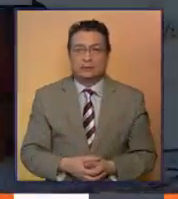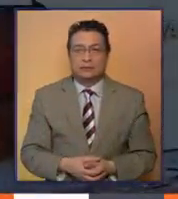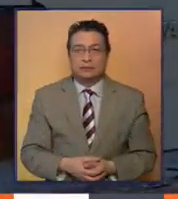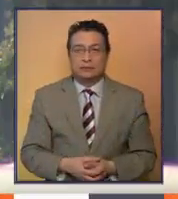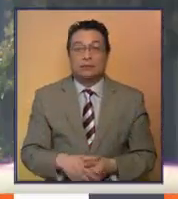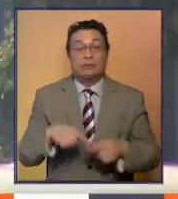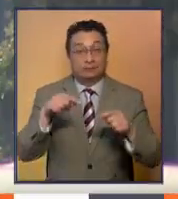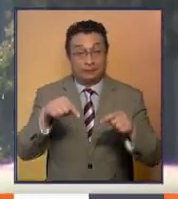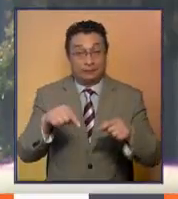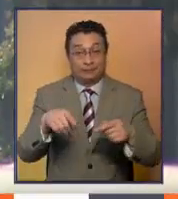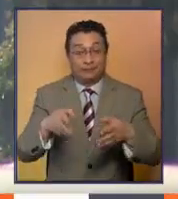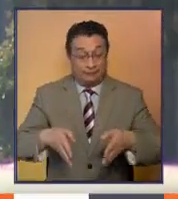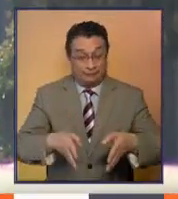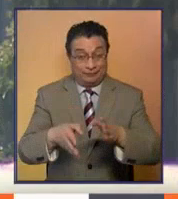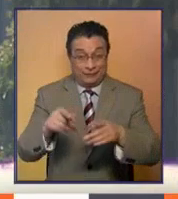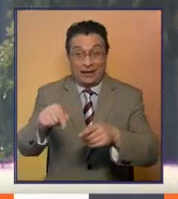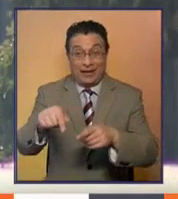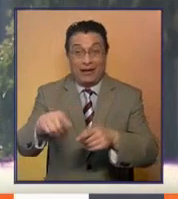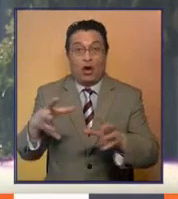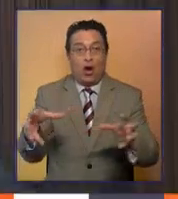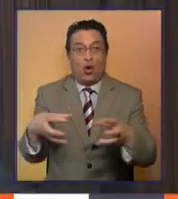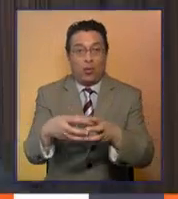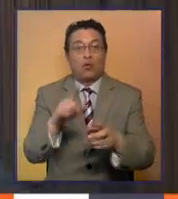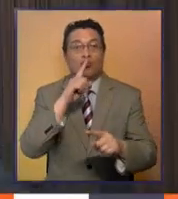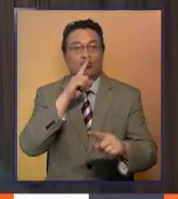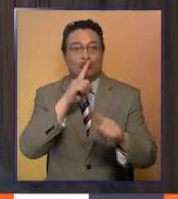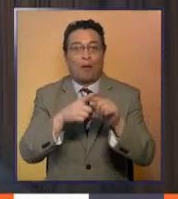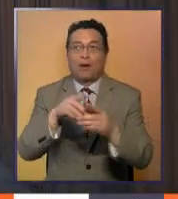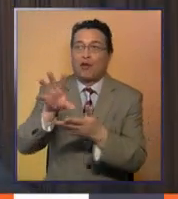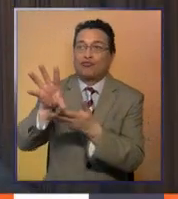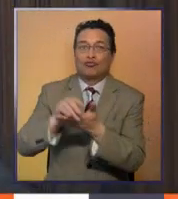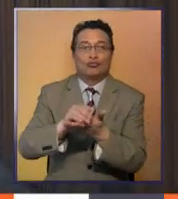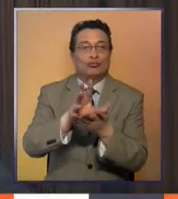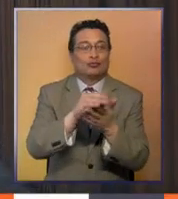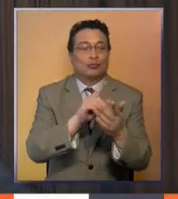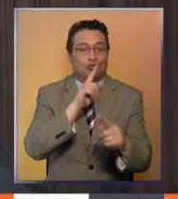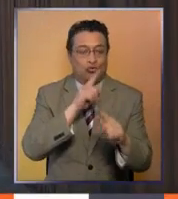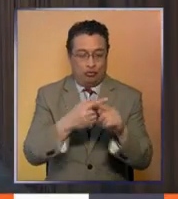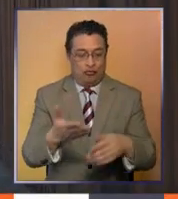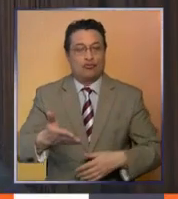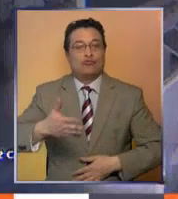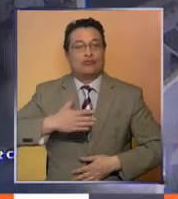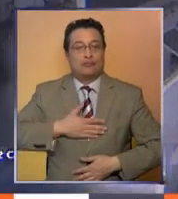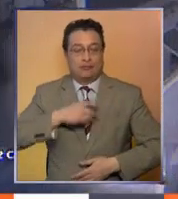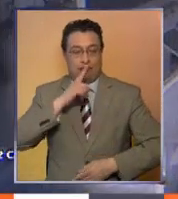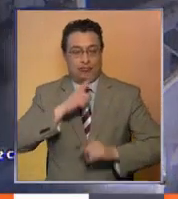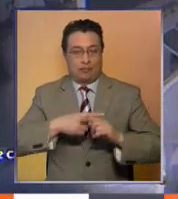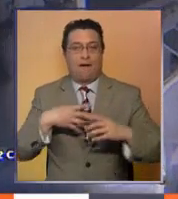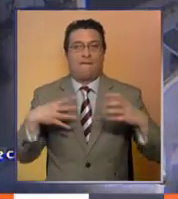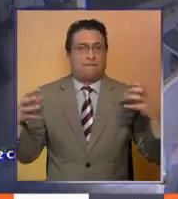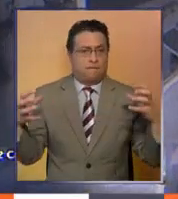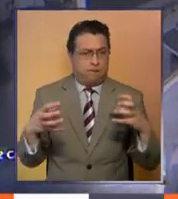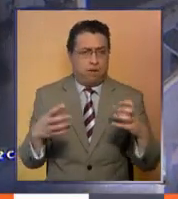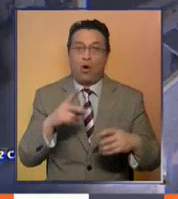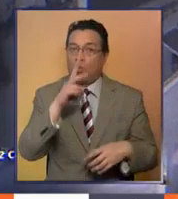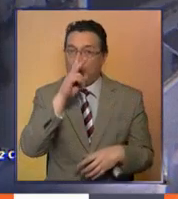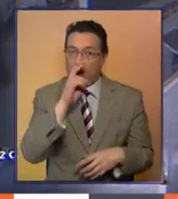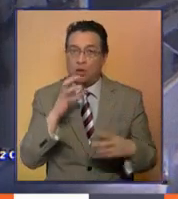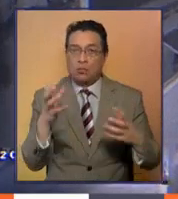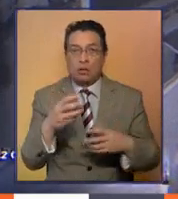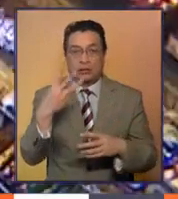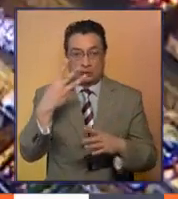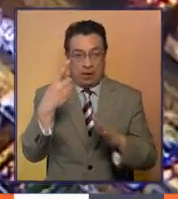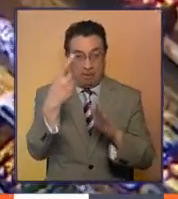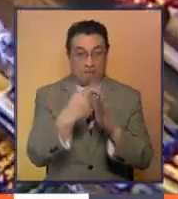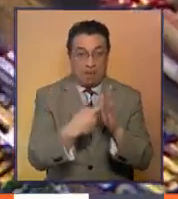es que en estos pasajes hubo un grupo que decidió tomar esos dos nombres y bautizarse así en cuanto a violencia no se quedan atrás en sólo tres meses